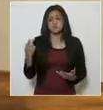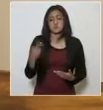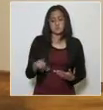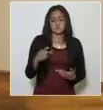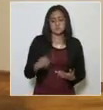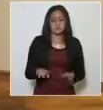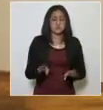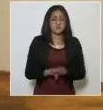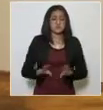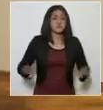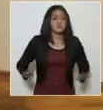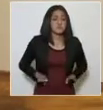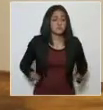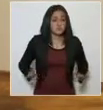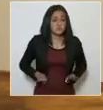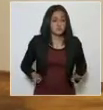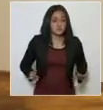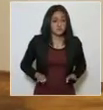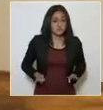ese comportamiento